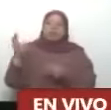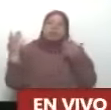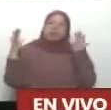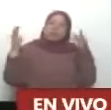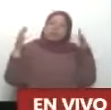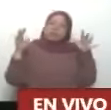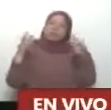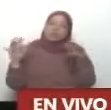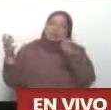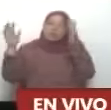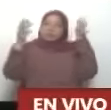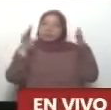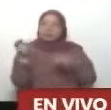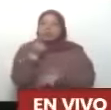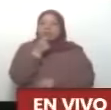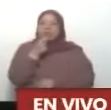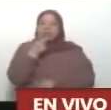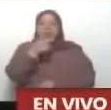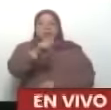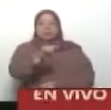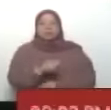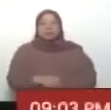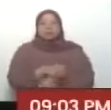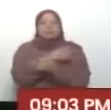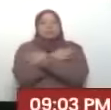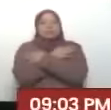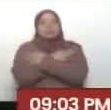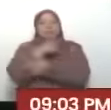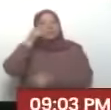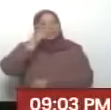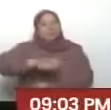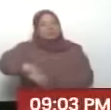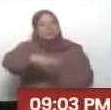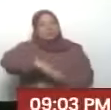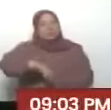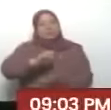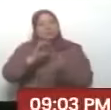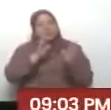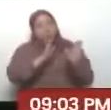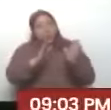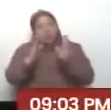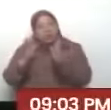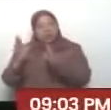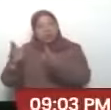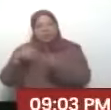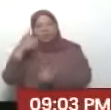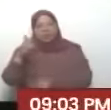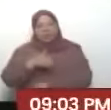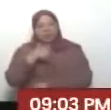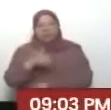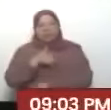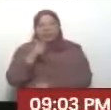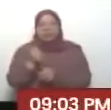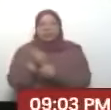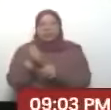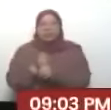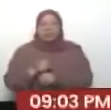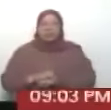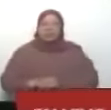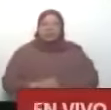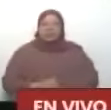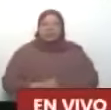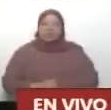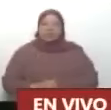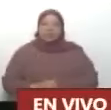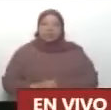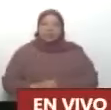vale, porque eso es lo más bello que hay, un pueblo empoderado, organizado, con la pasión patria.